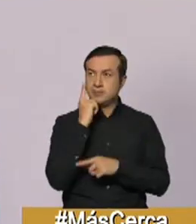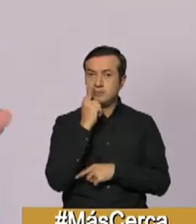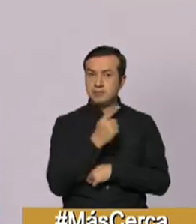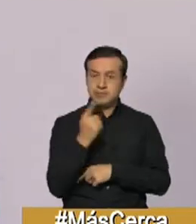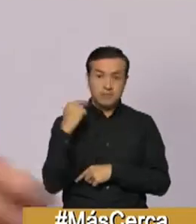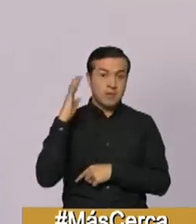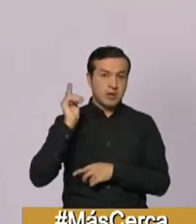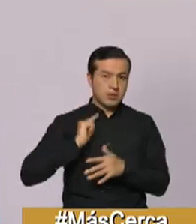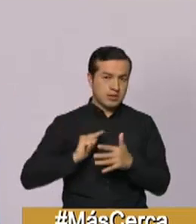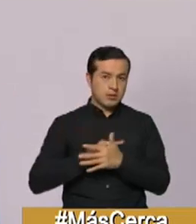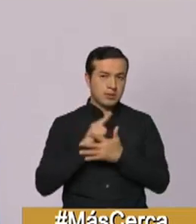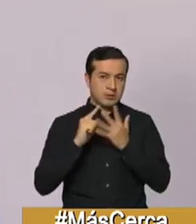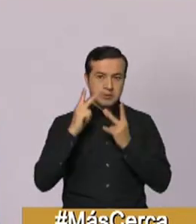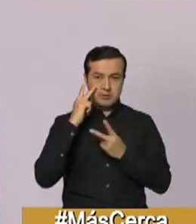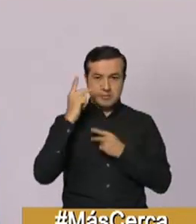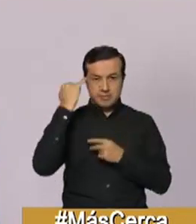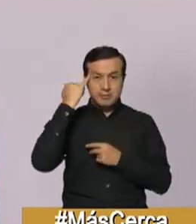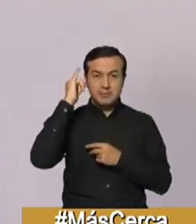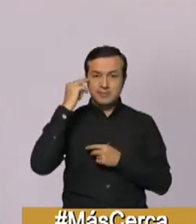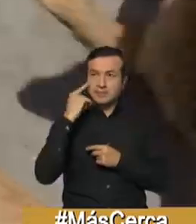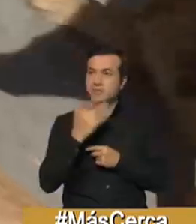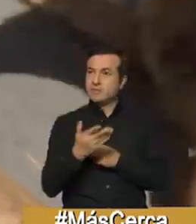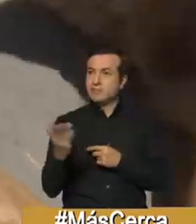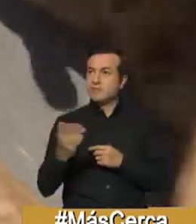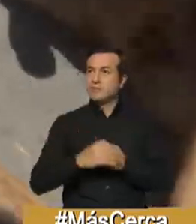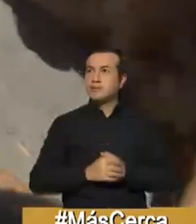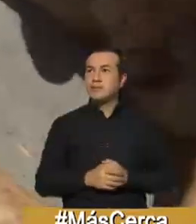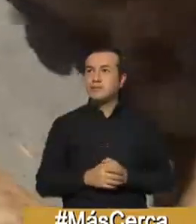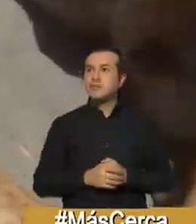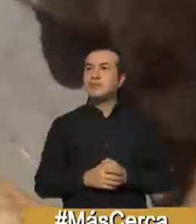más a detalle de qué se trata esta iniciativa.